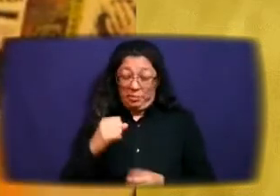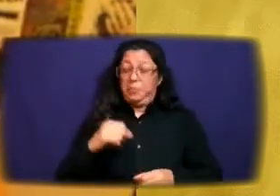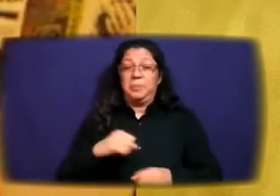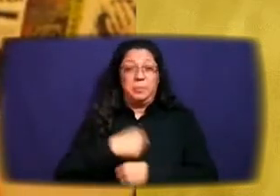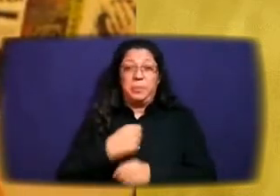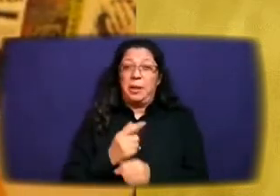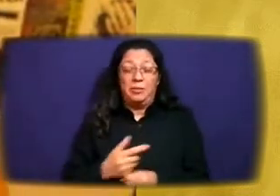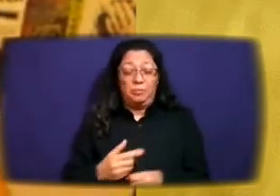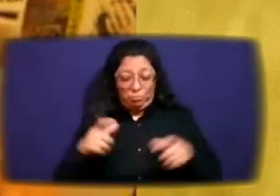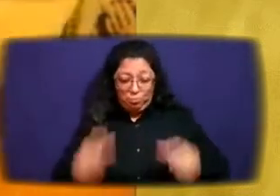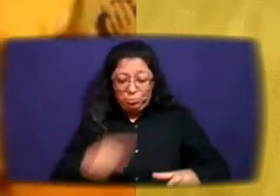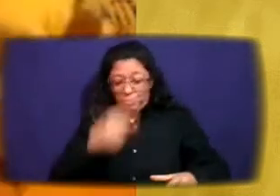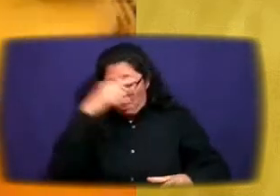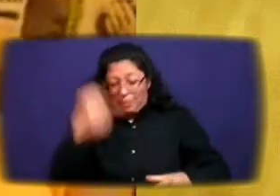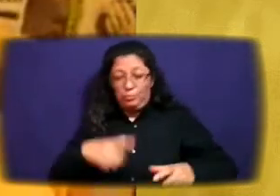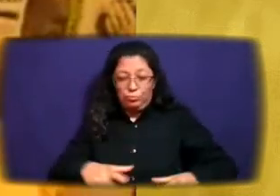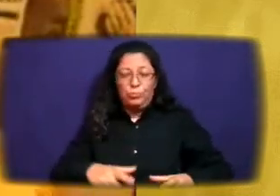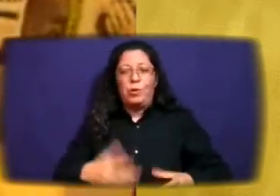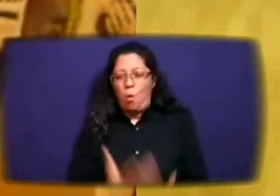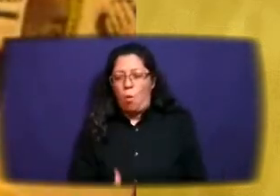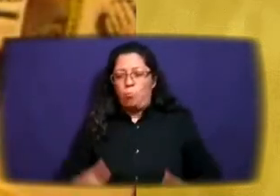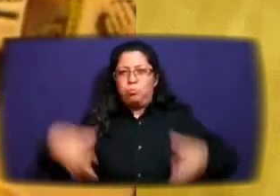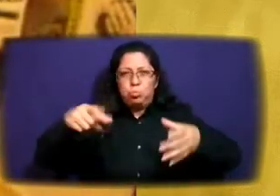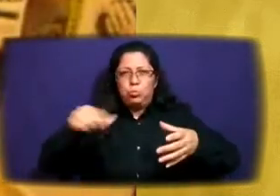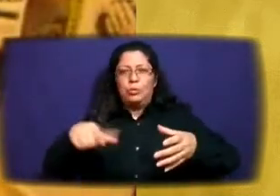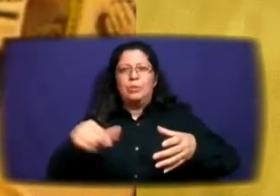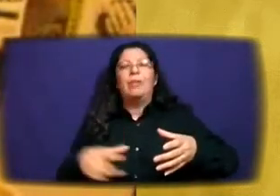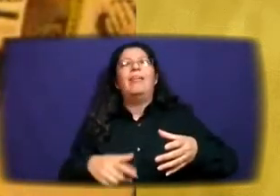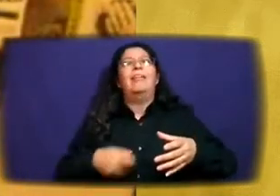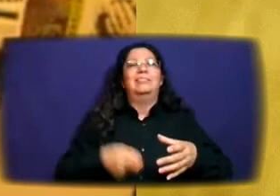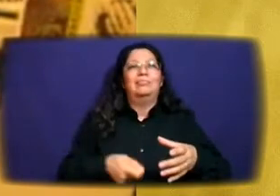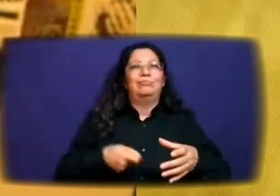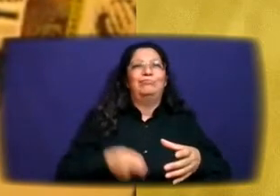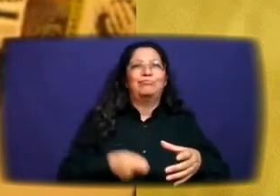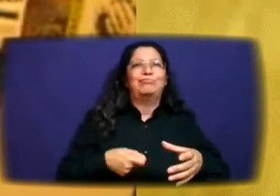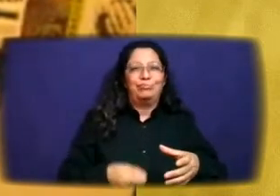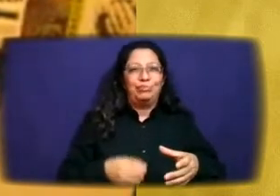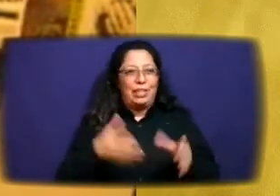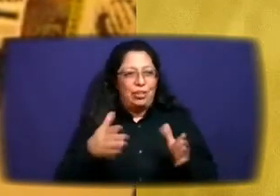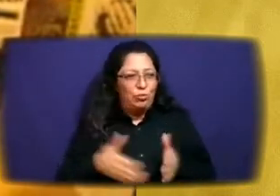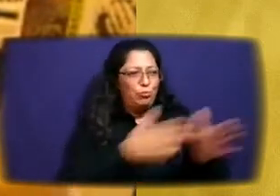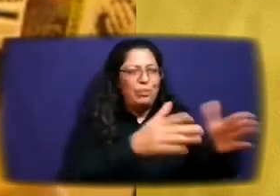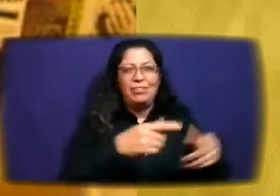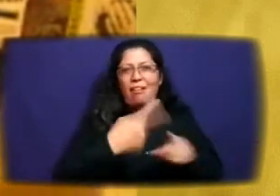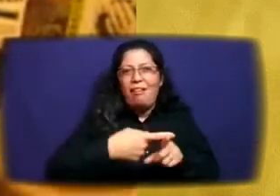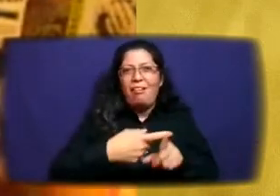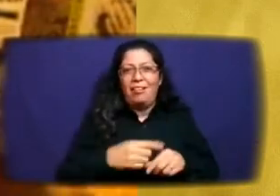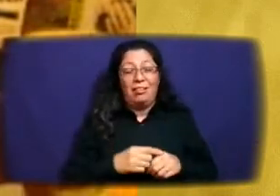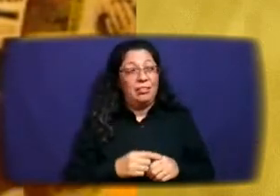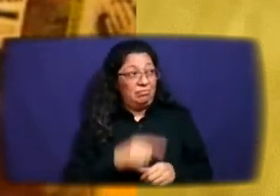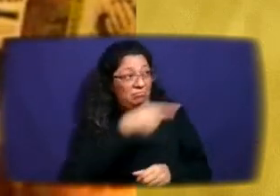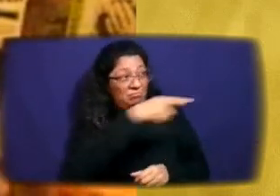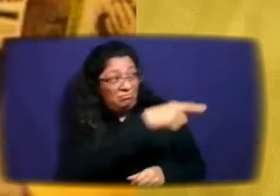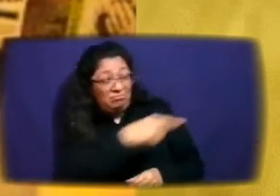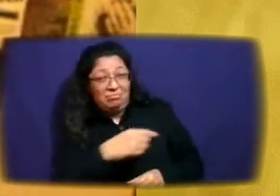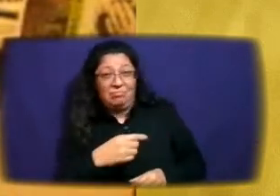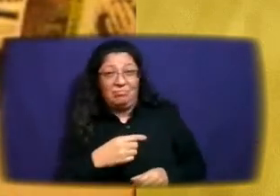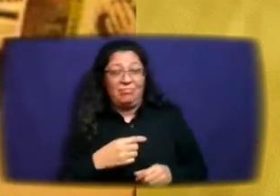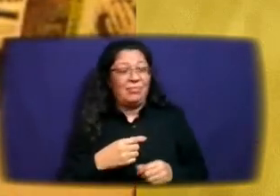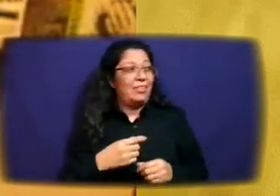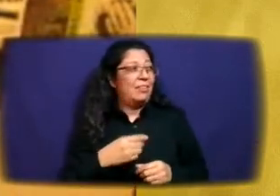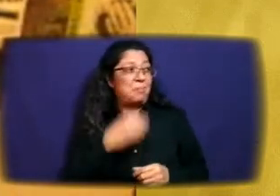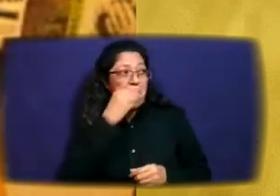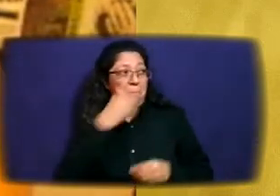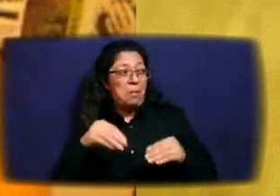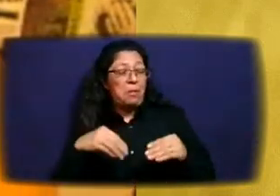un sartén, en un barril en las calles. ¿Puedes conseguir un cartón de leche de